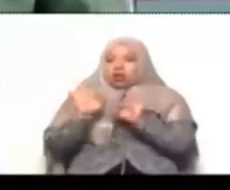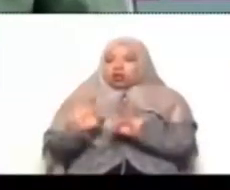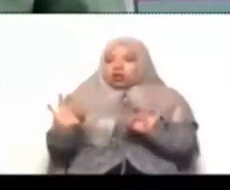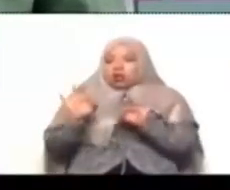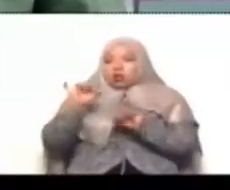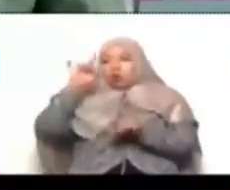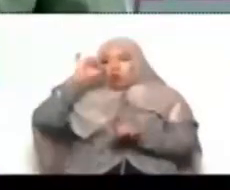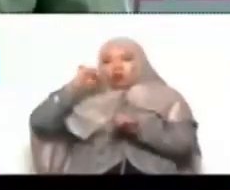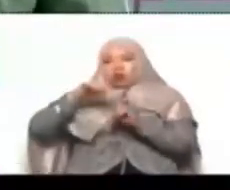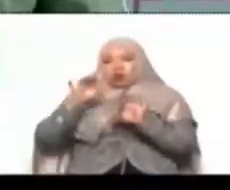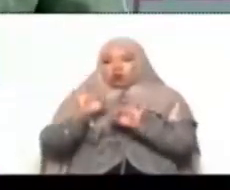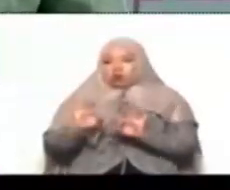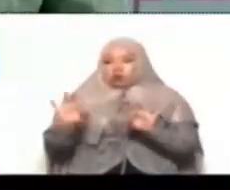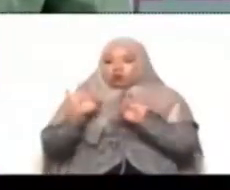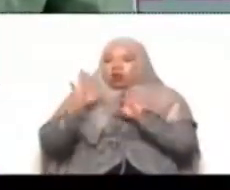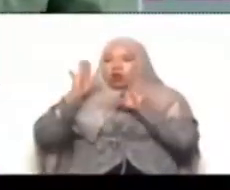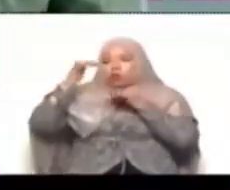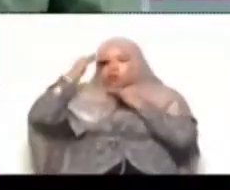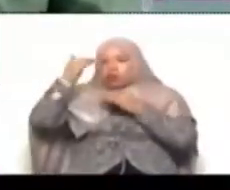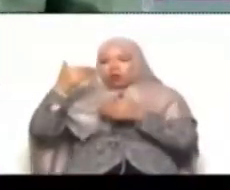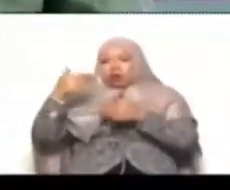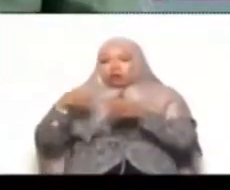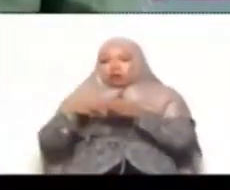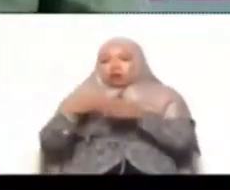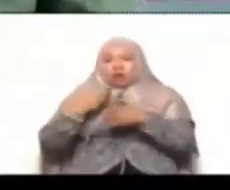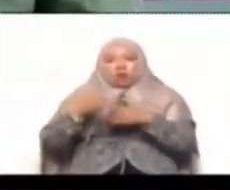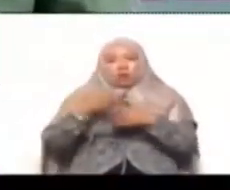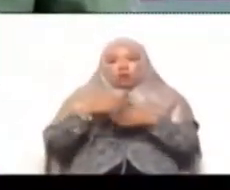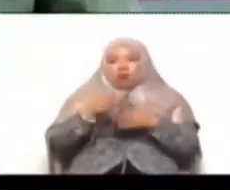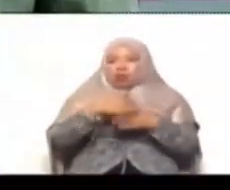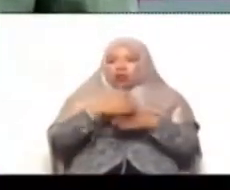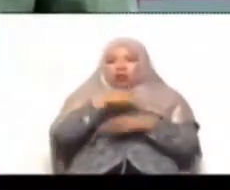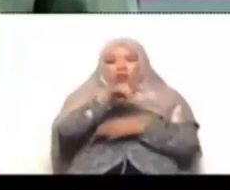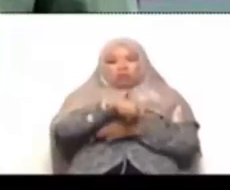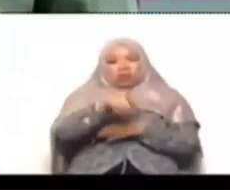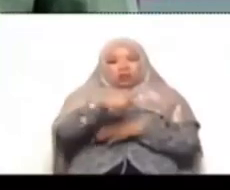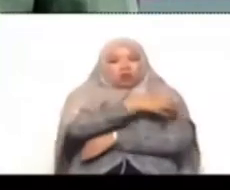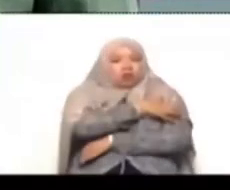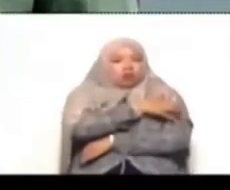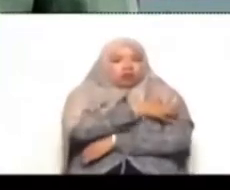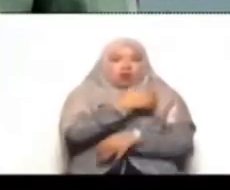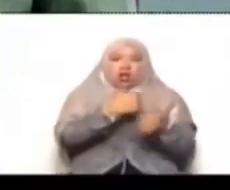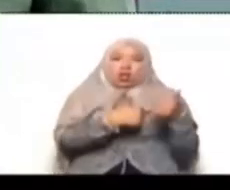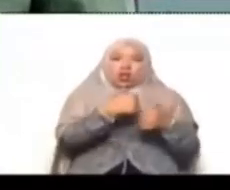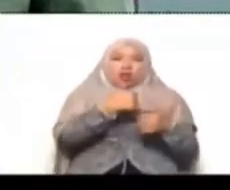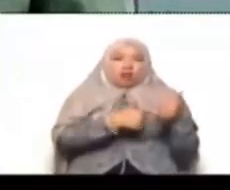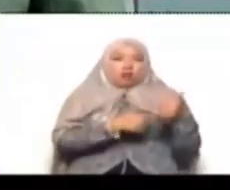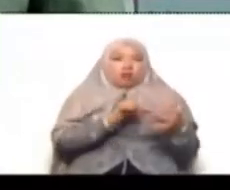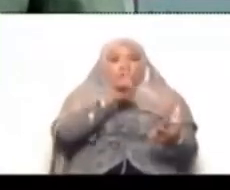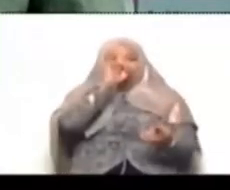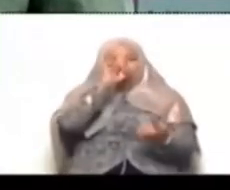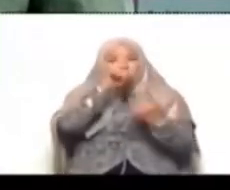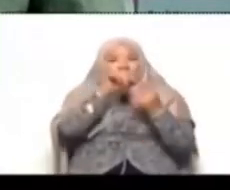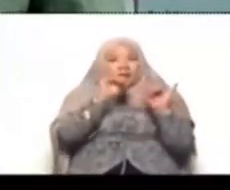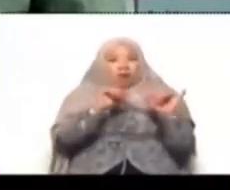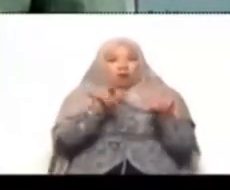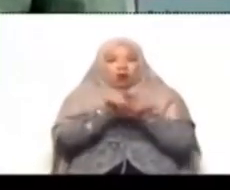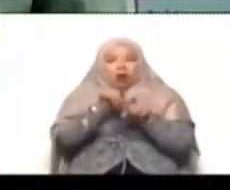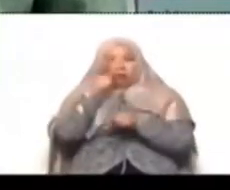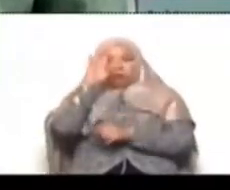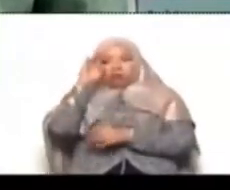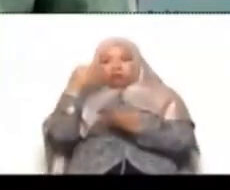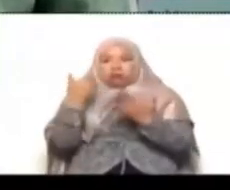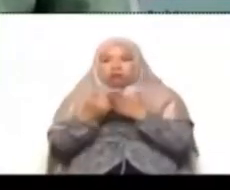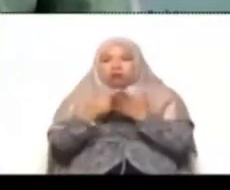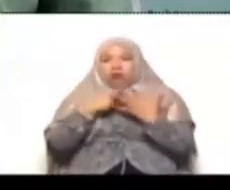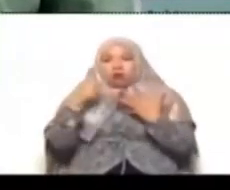sacar. Y que se pronuncie quien quiera pronunciarse. Nosotros siempre seguiremos en nuestro camino. Aquí estamos, tenemos